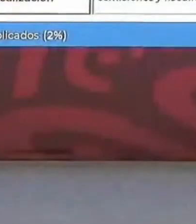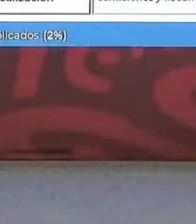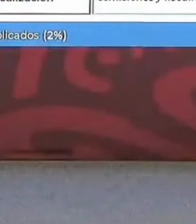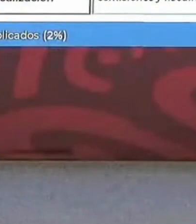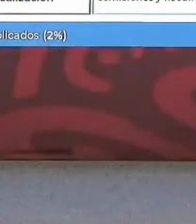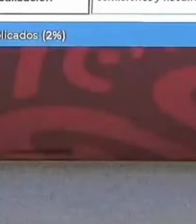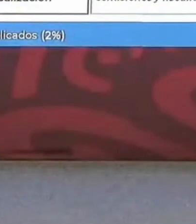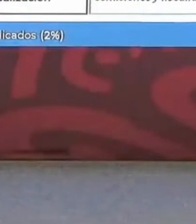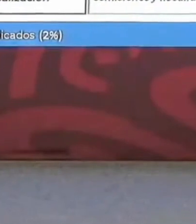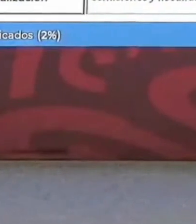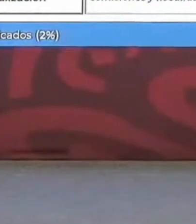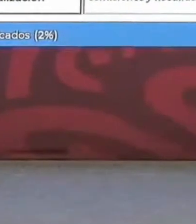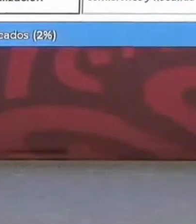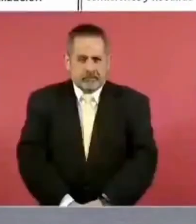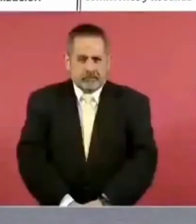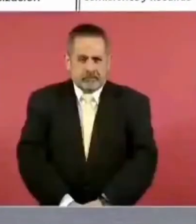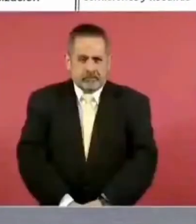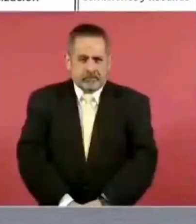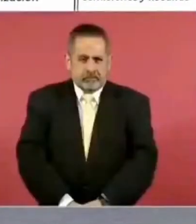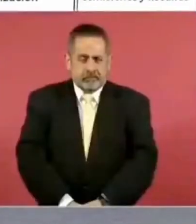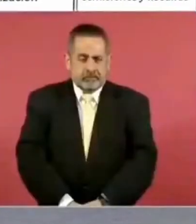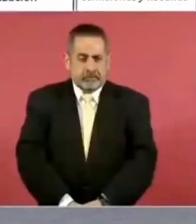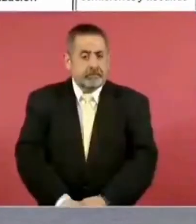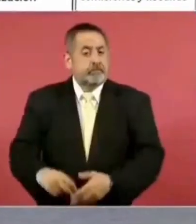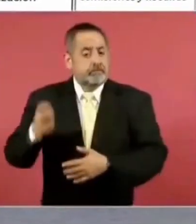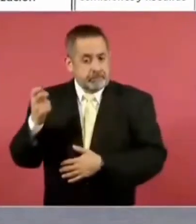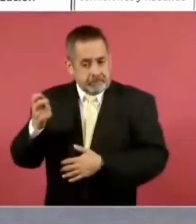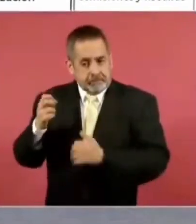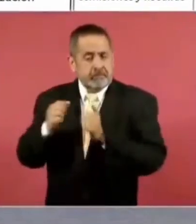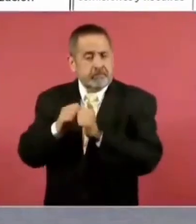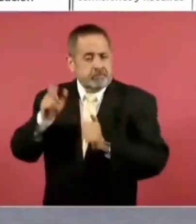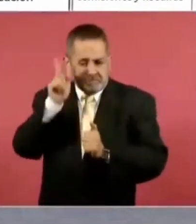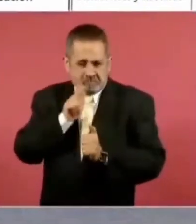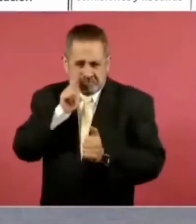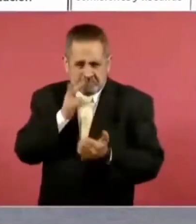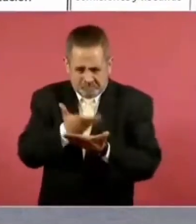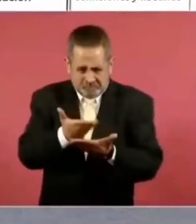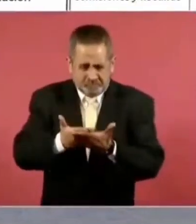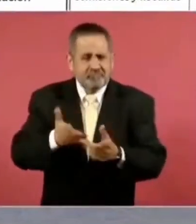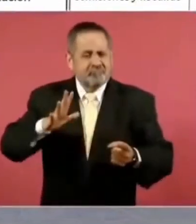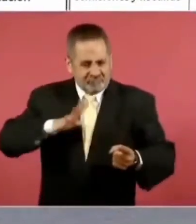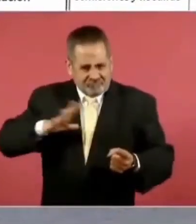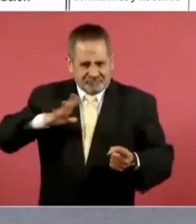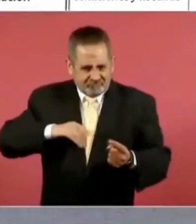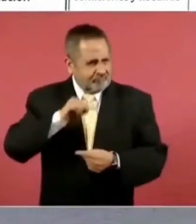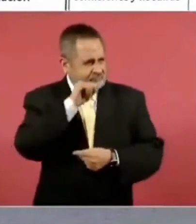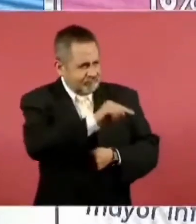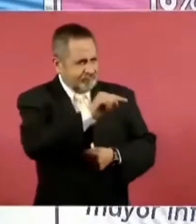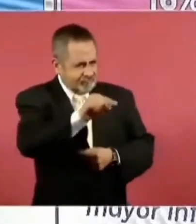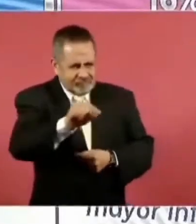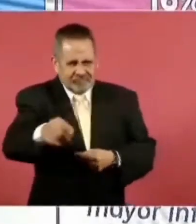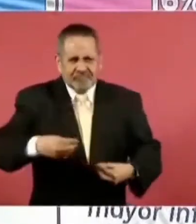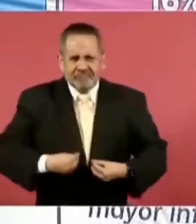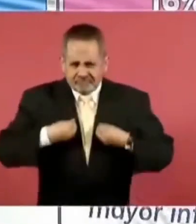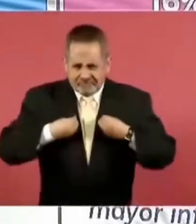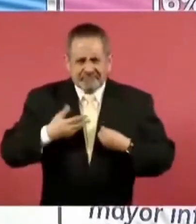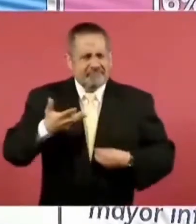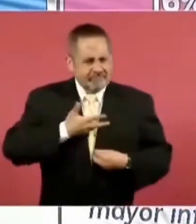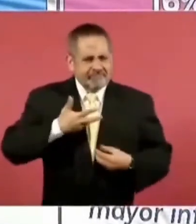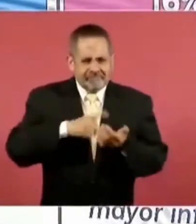Esto lo tenemos también probados, están ubicados, pero no hemos podido